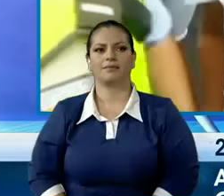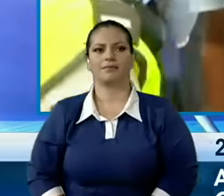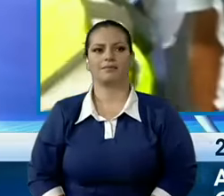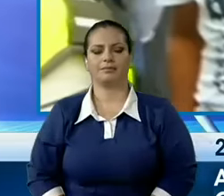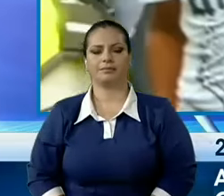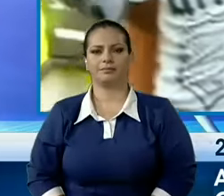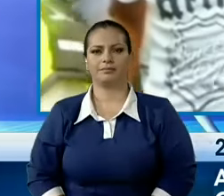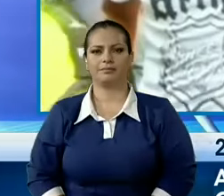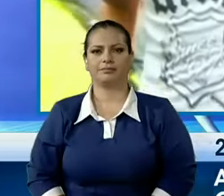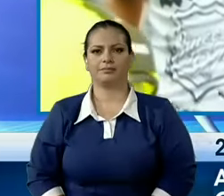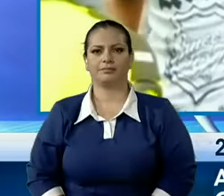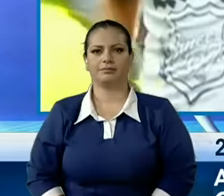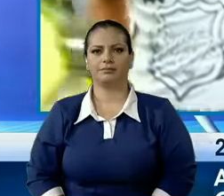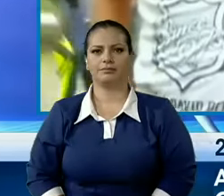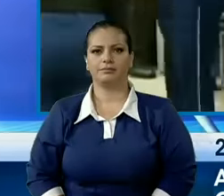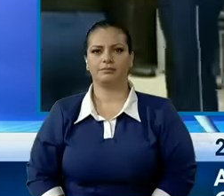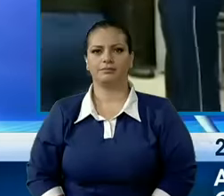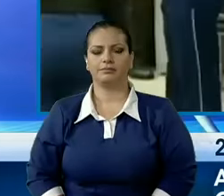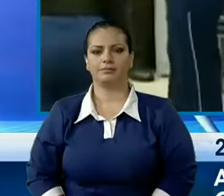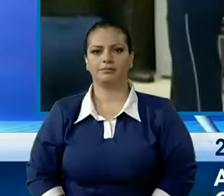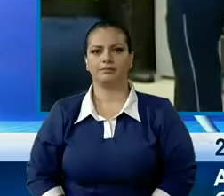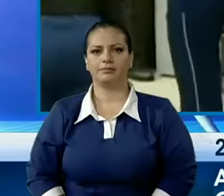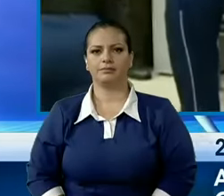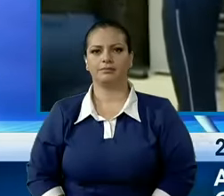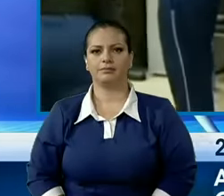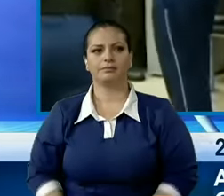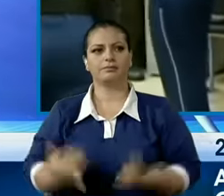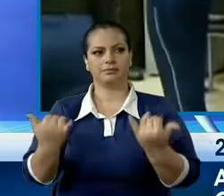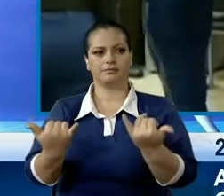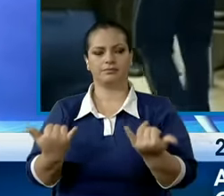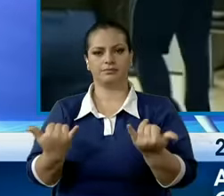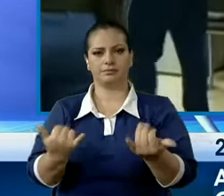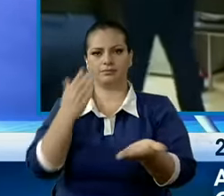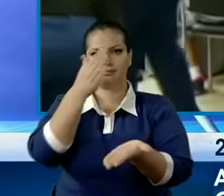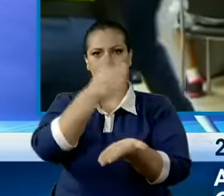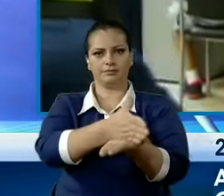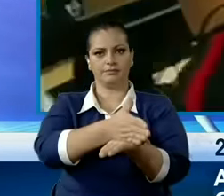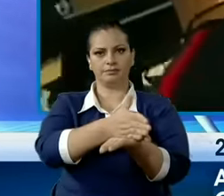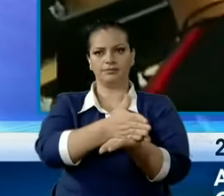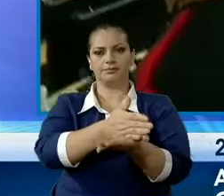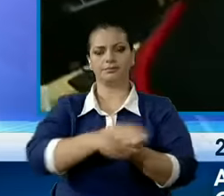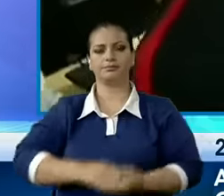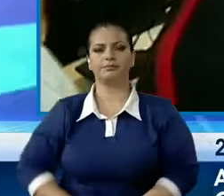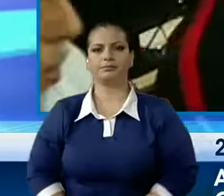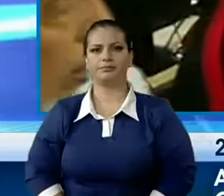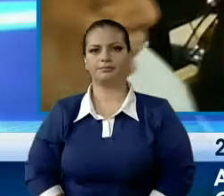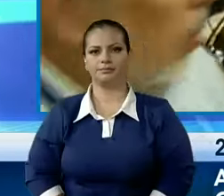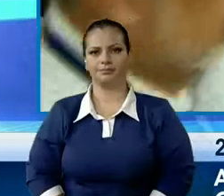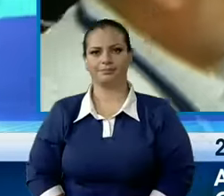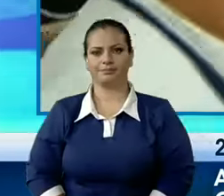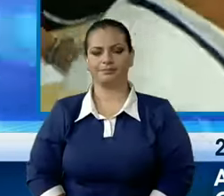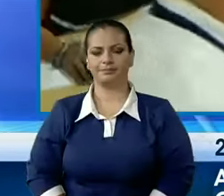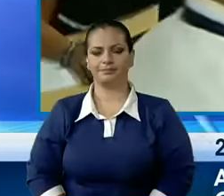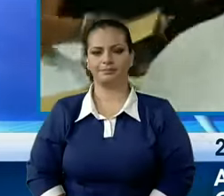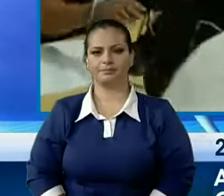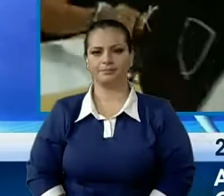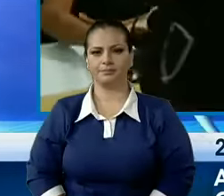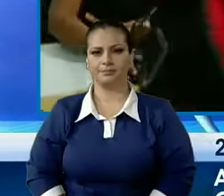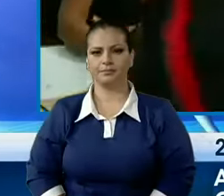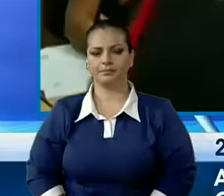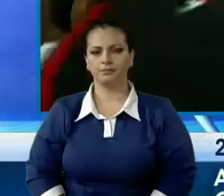Don Chito que vamos a la pausa. Comadre, en lo absoluto, terrible. Es a usted que se estaba refiriendo. Vamos al corte. Vámonos